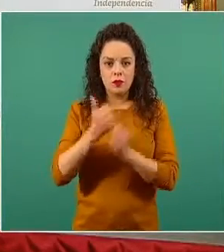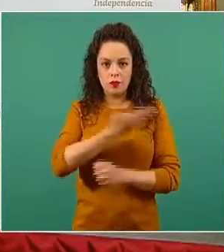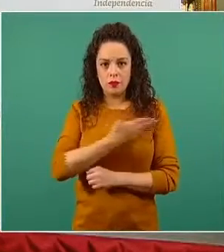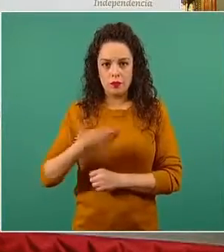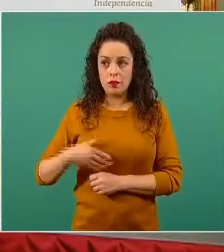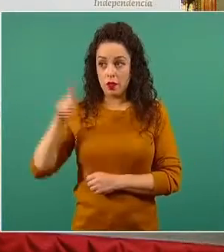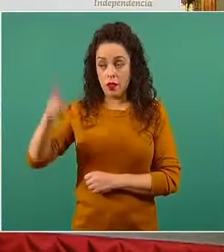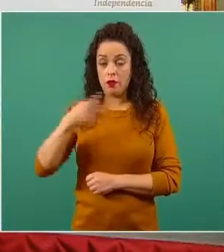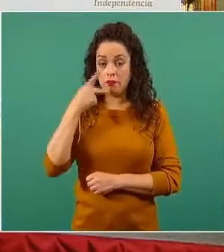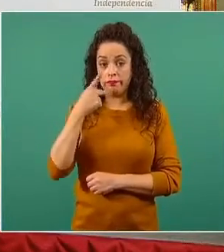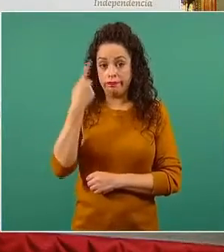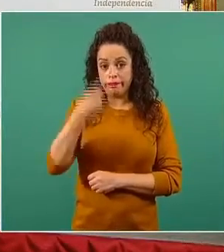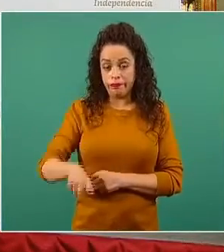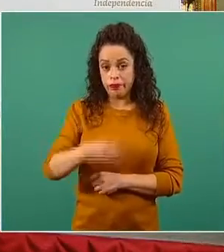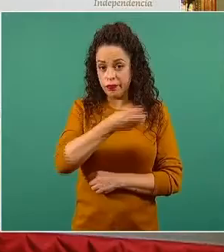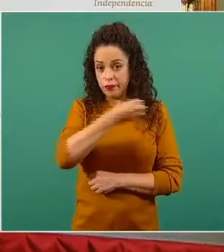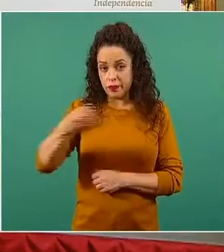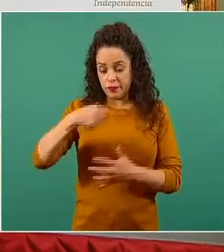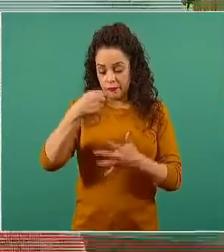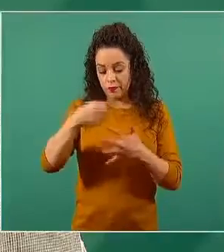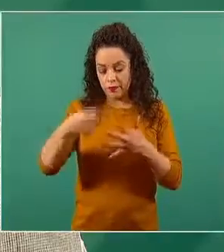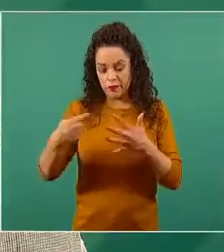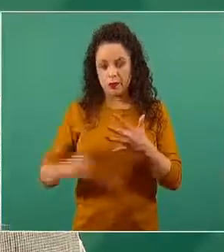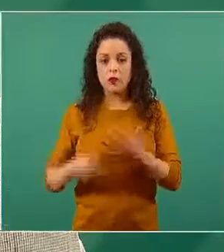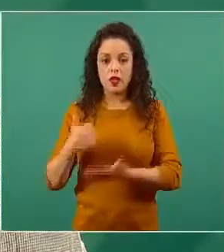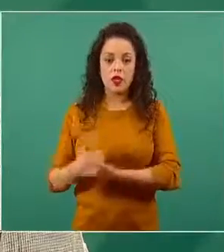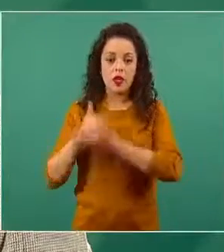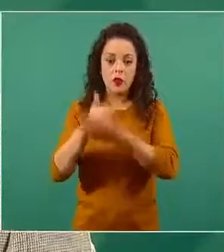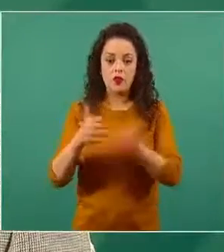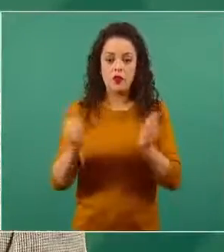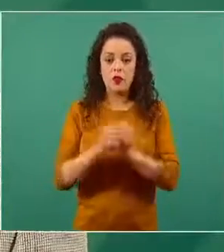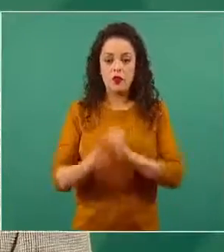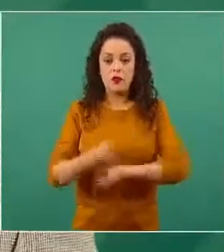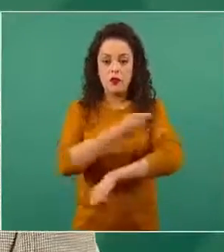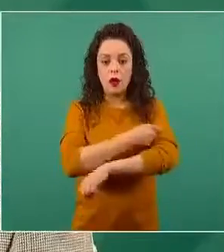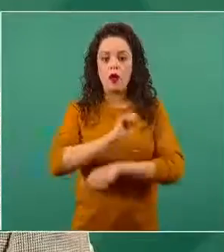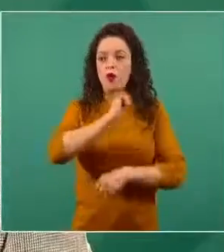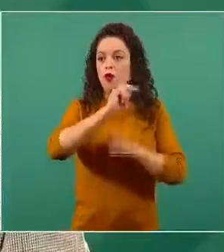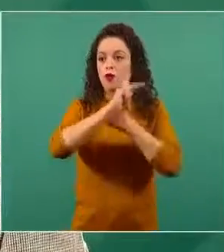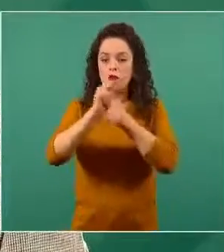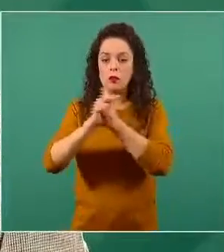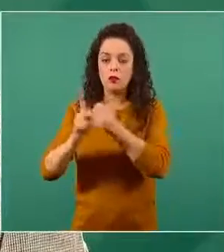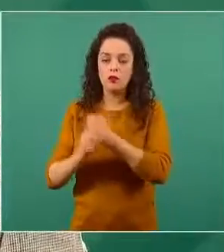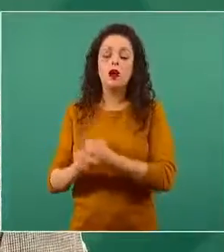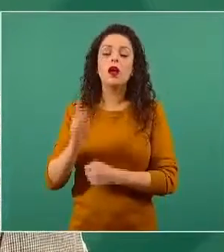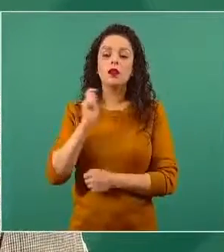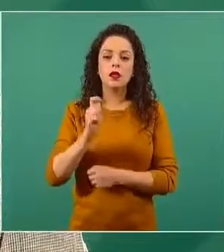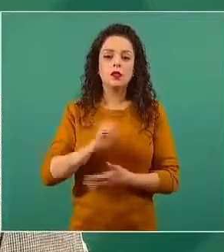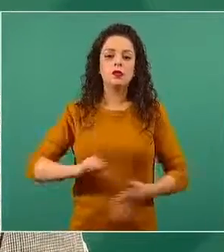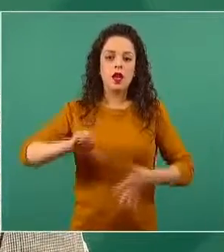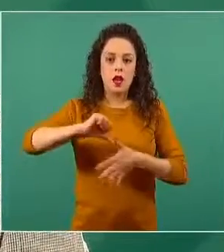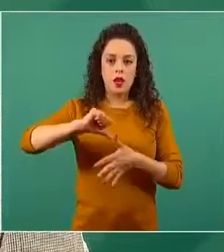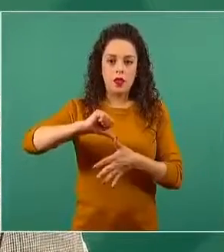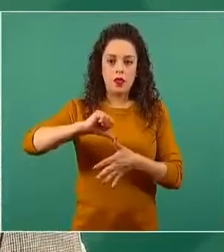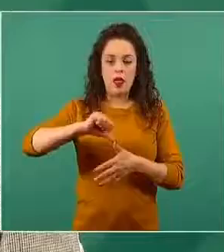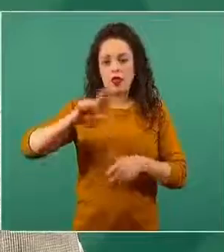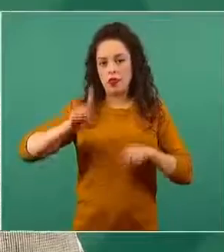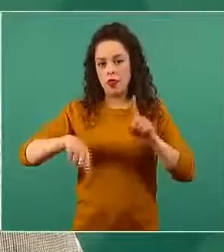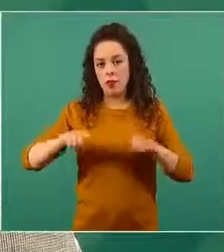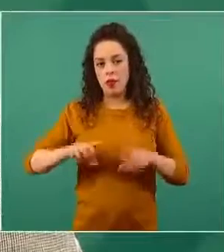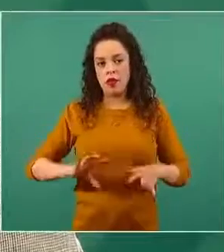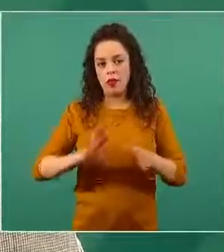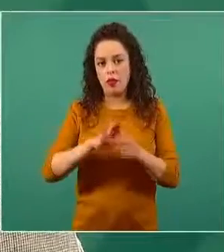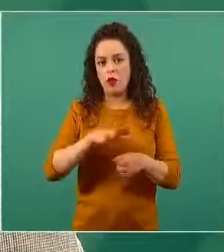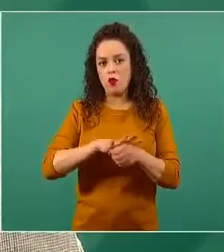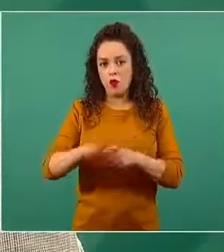instrucciones específicas sobre este tema de ayudar con vacunas a naciones latinoamericanas según corresponda y